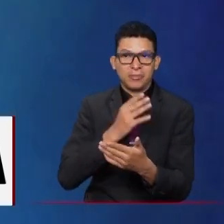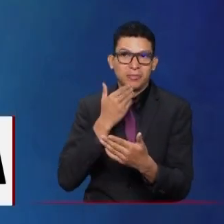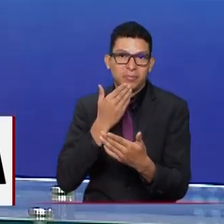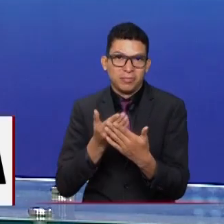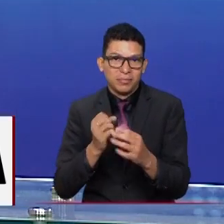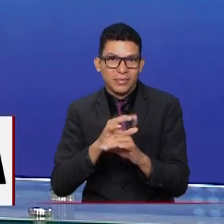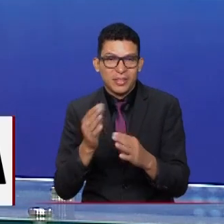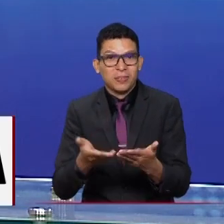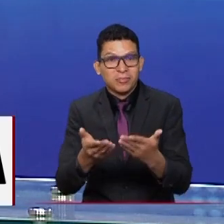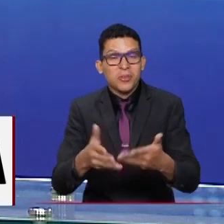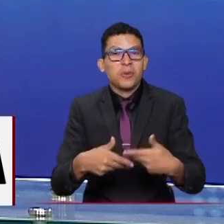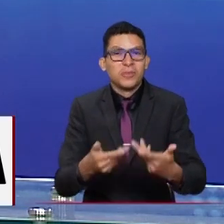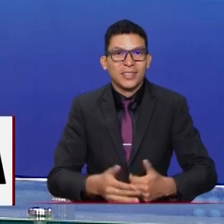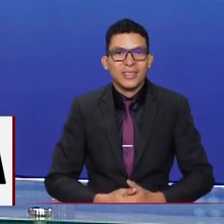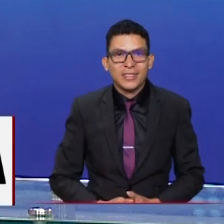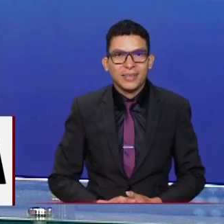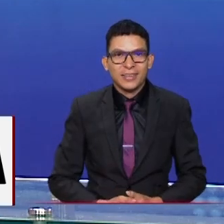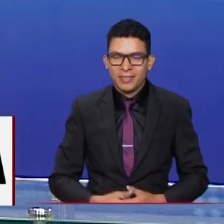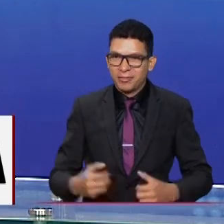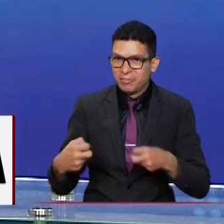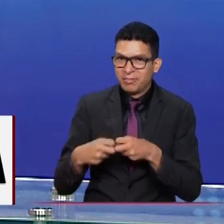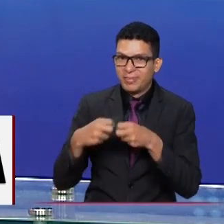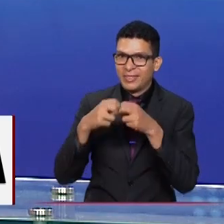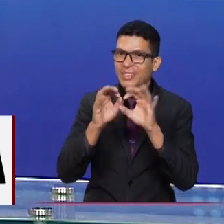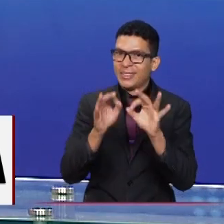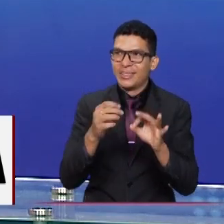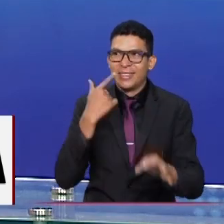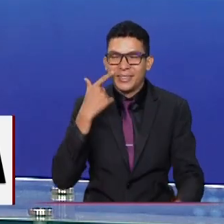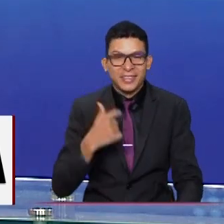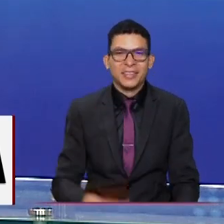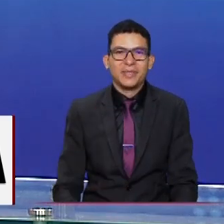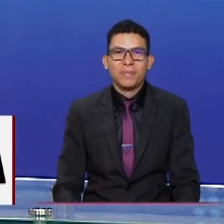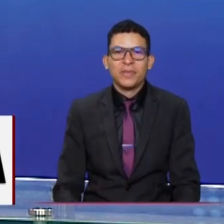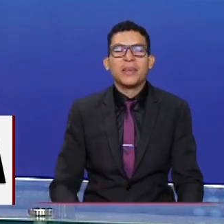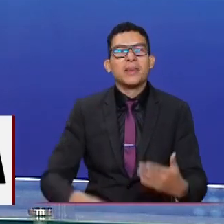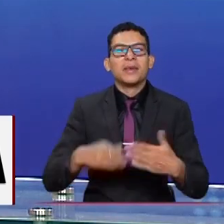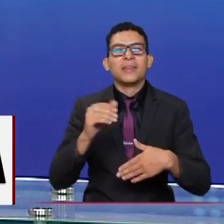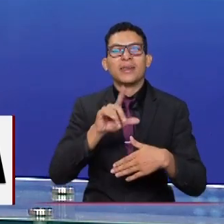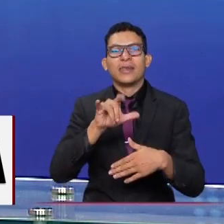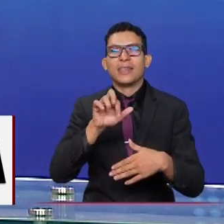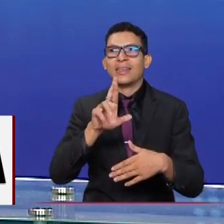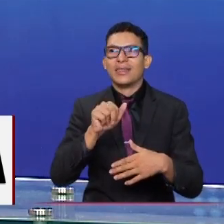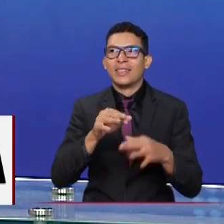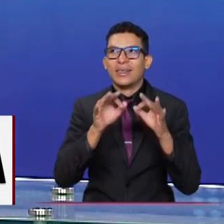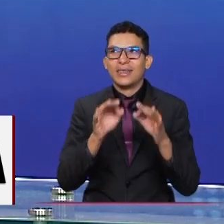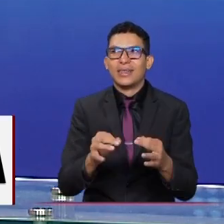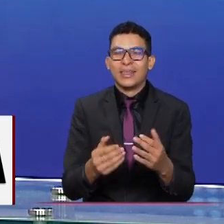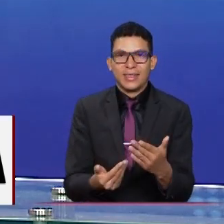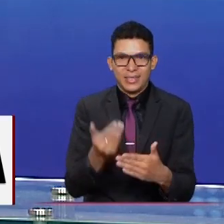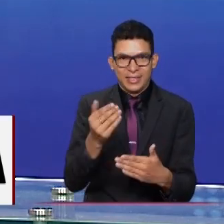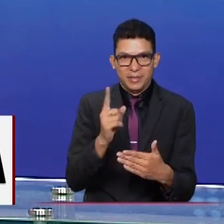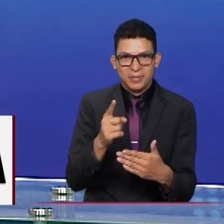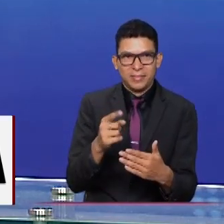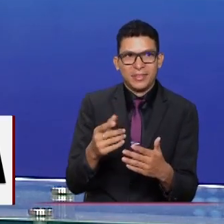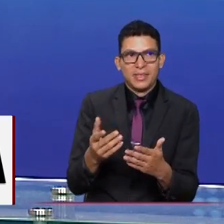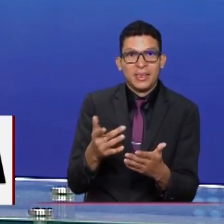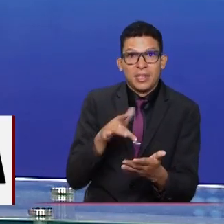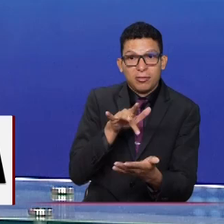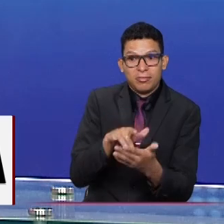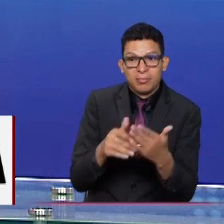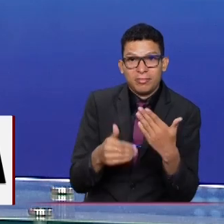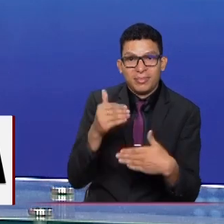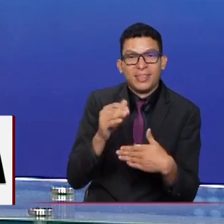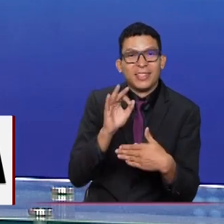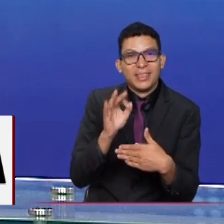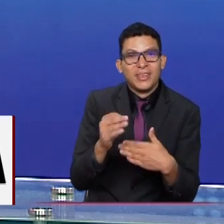están? Muy bien, Laura, me encanta esa energía. Empecemos, Laura, hablando sobre la próxima inauguración, porque está por estrenarse